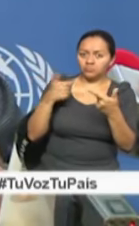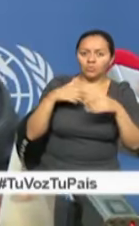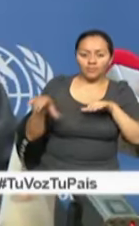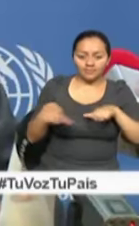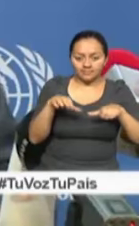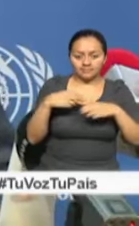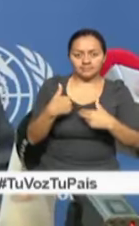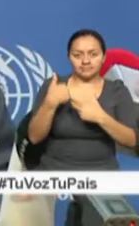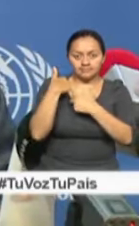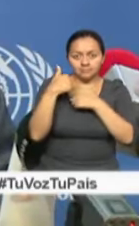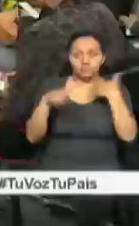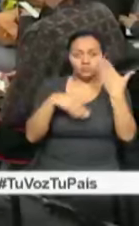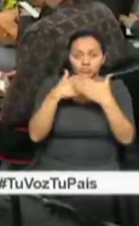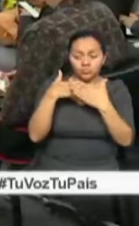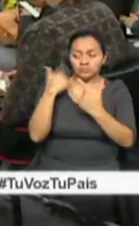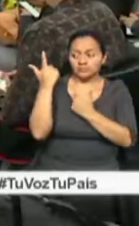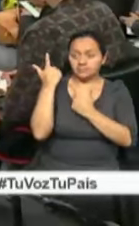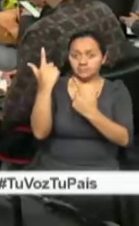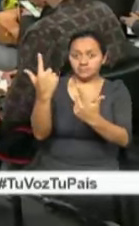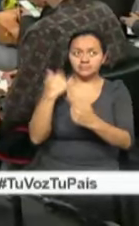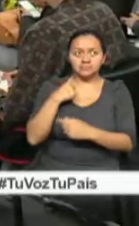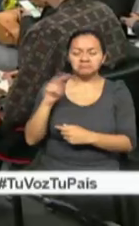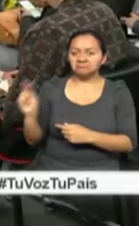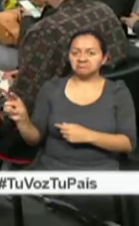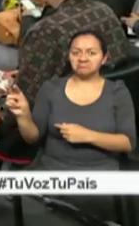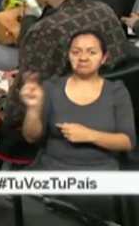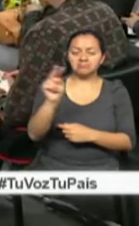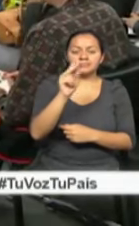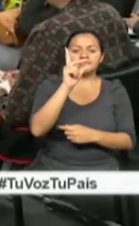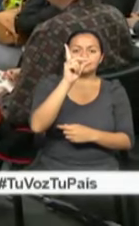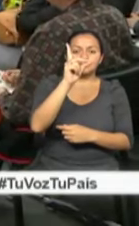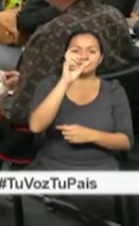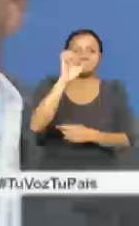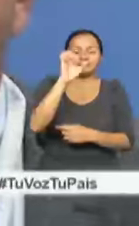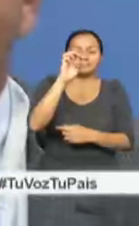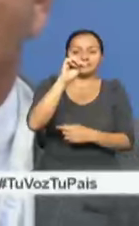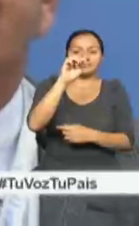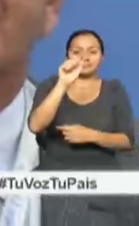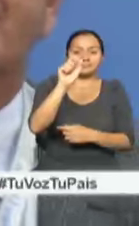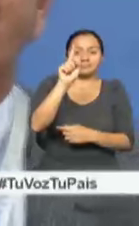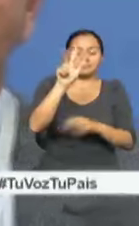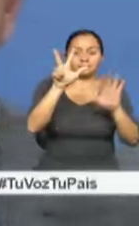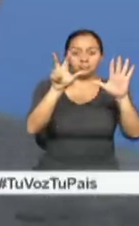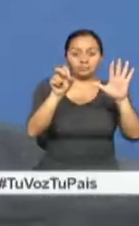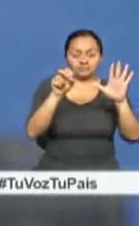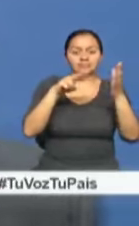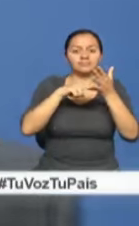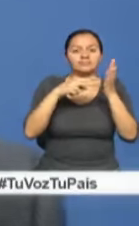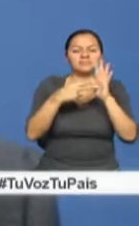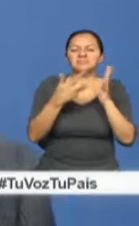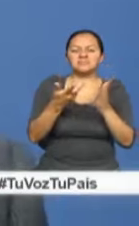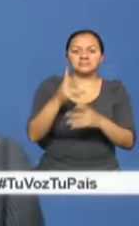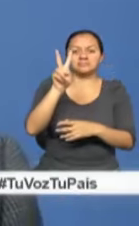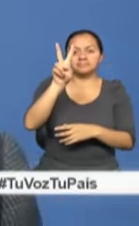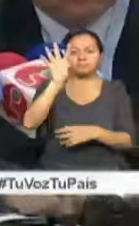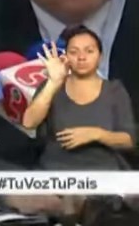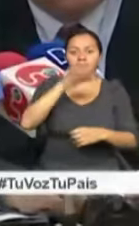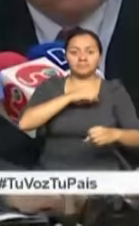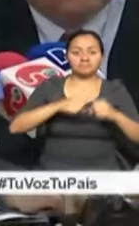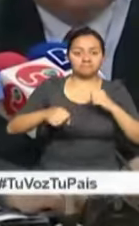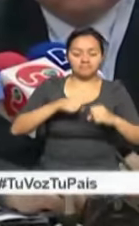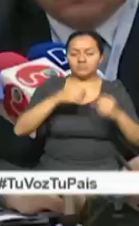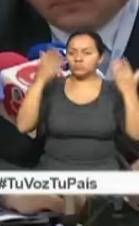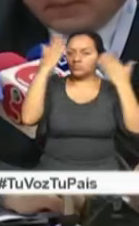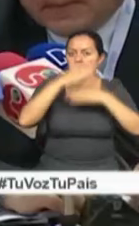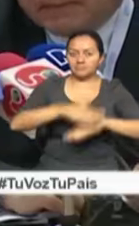de dejación de armas que fueron mencionadas. El DEMA-180 hace referencia al 29 de mayo, fecha en que deberá culminar el desarme según el